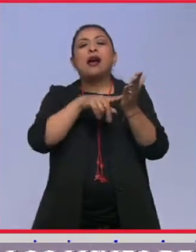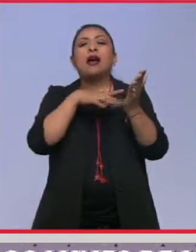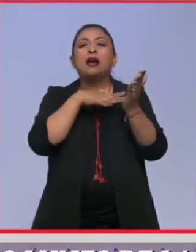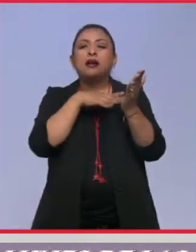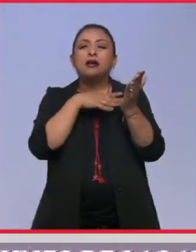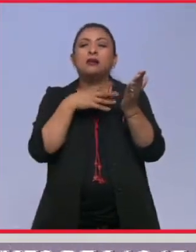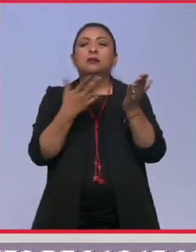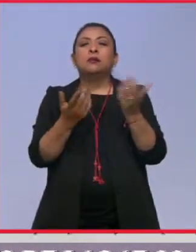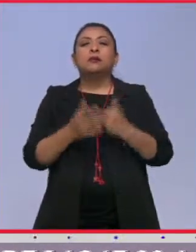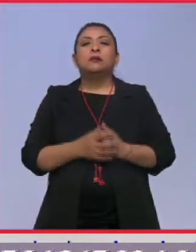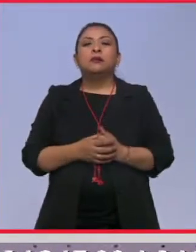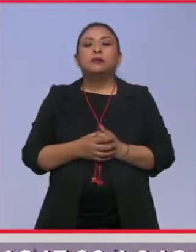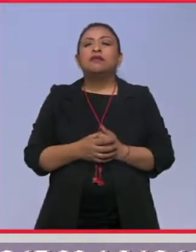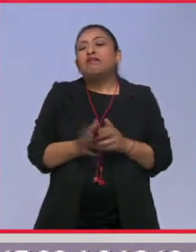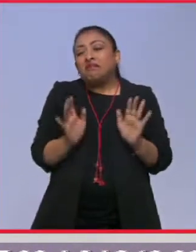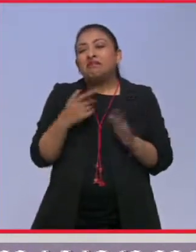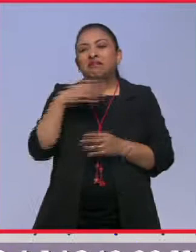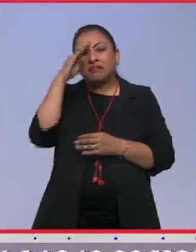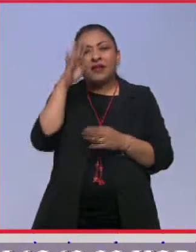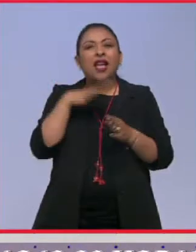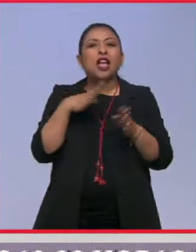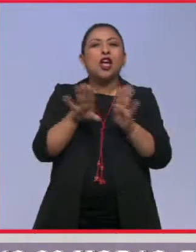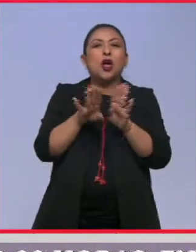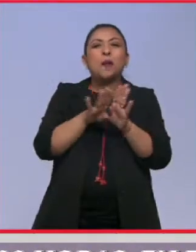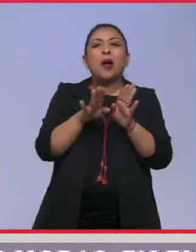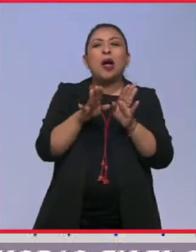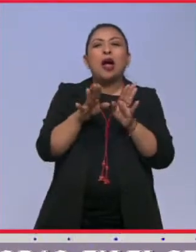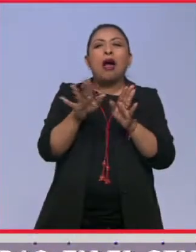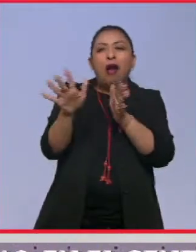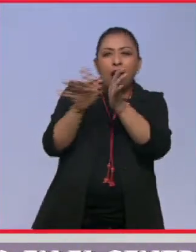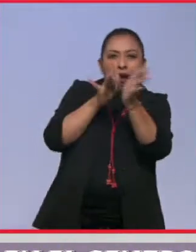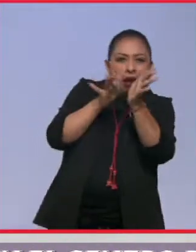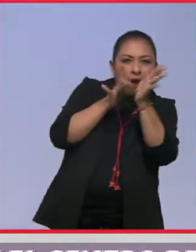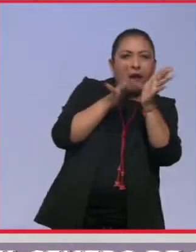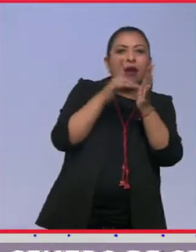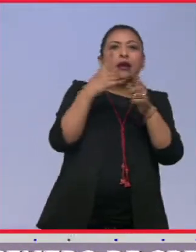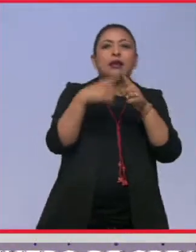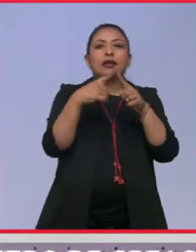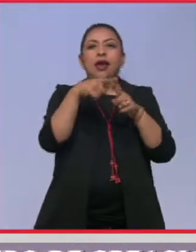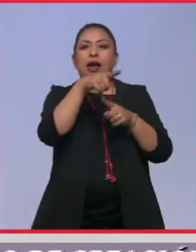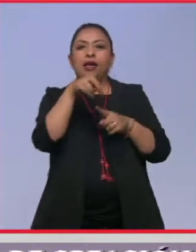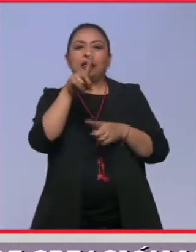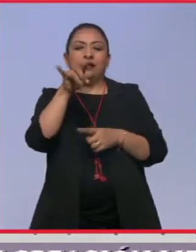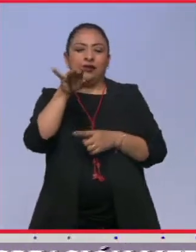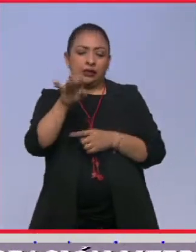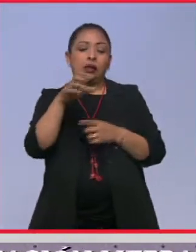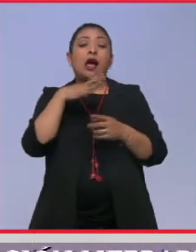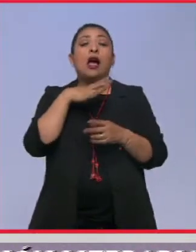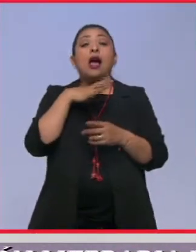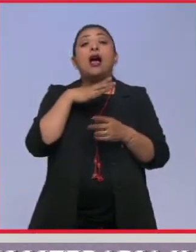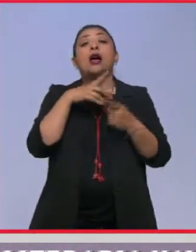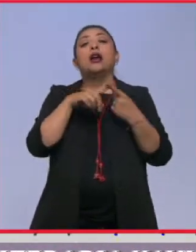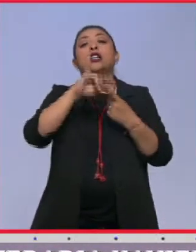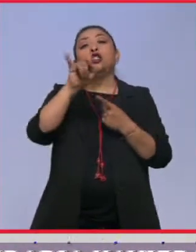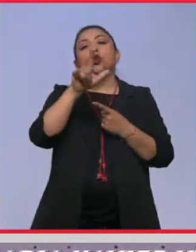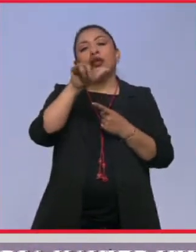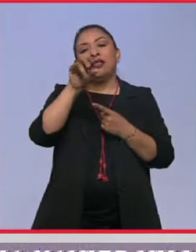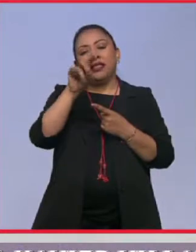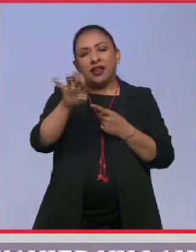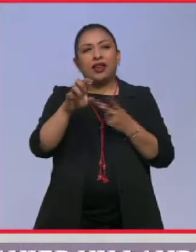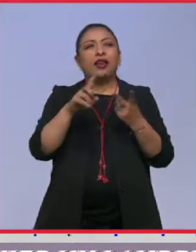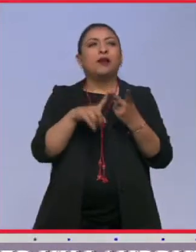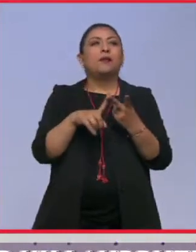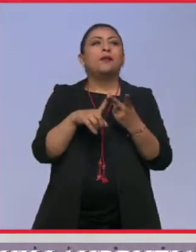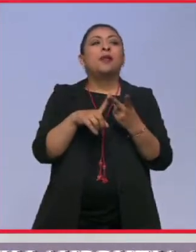se verá, quiero creer que dialogará con las influencias que Debussy tuvo, ¿no? Por ejemplo, hay Jolivet, perdón,